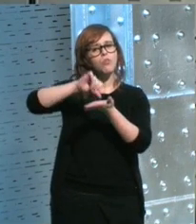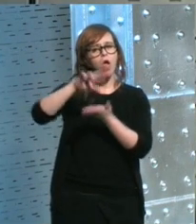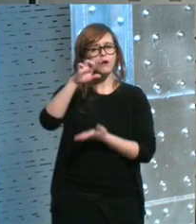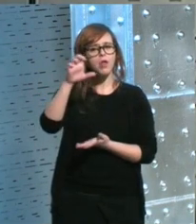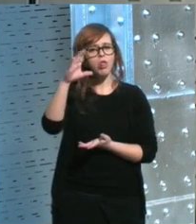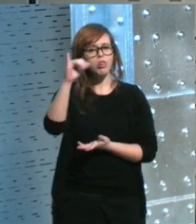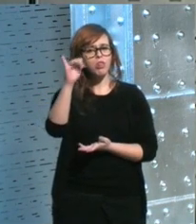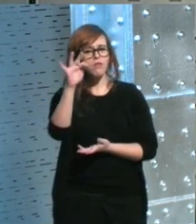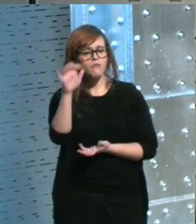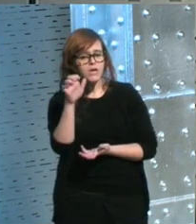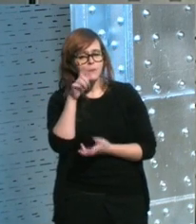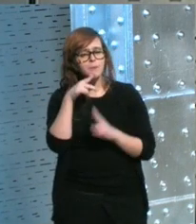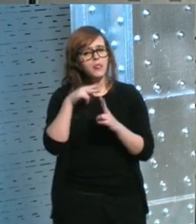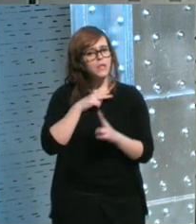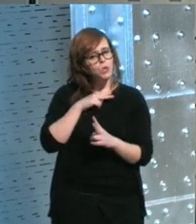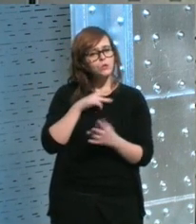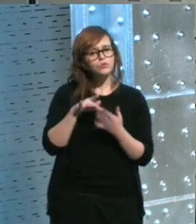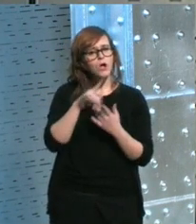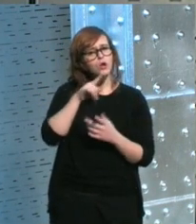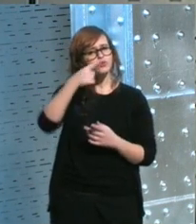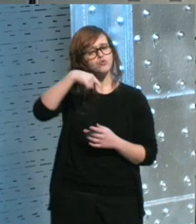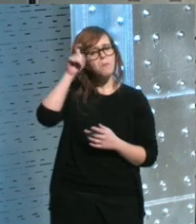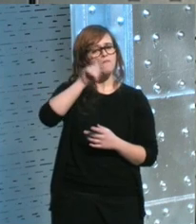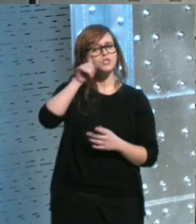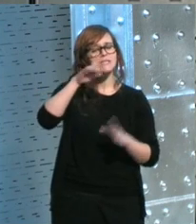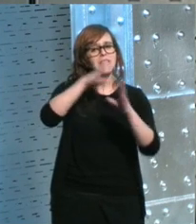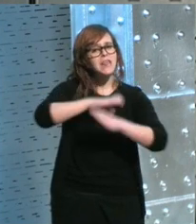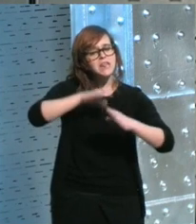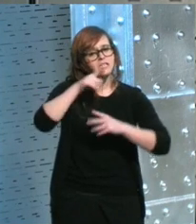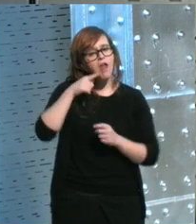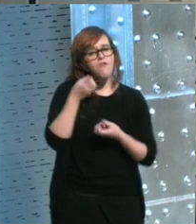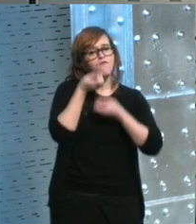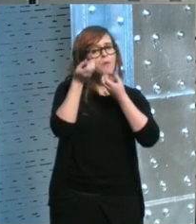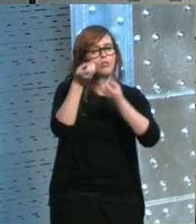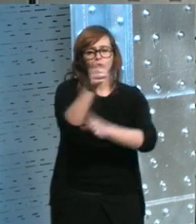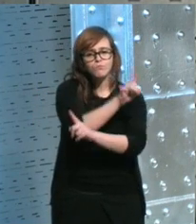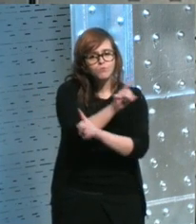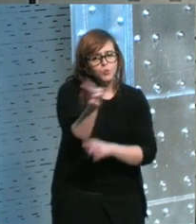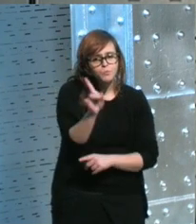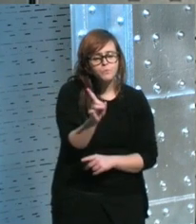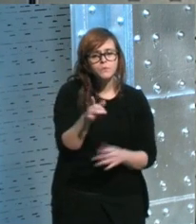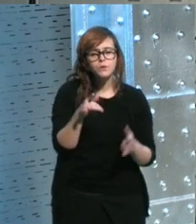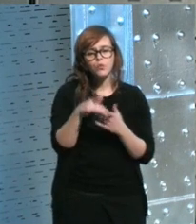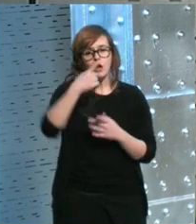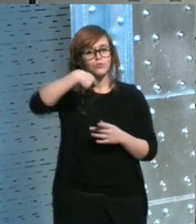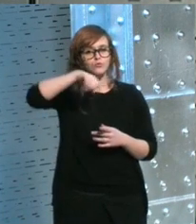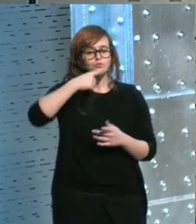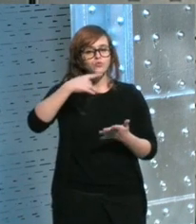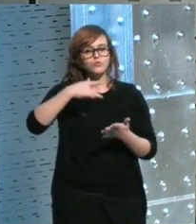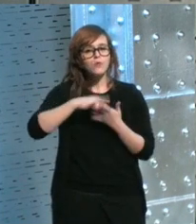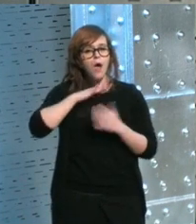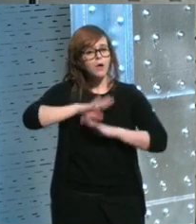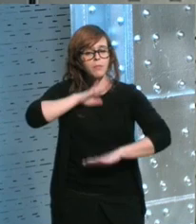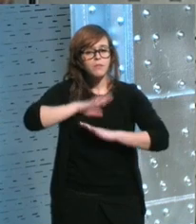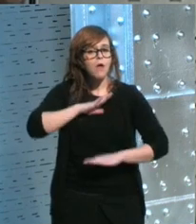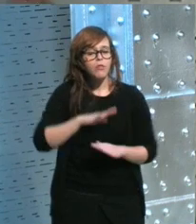no somos profesor de ciencias de la información, no somos capaces de manejar, de crear algoritmos